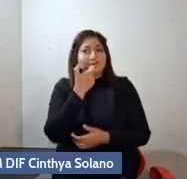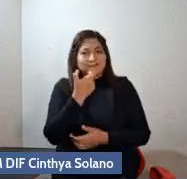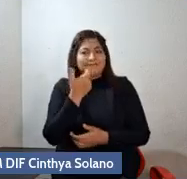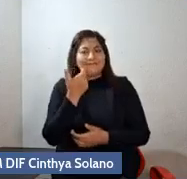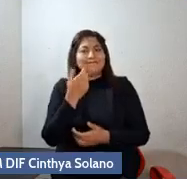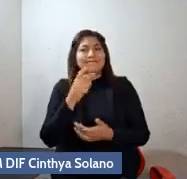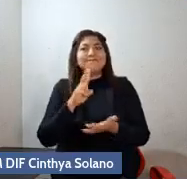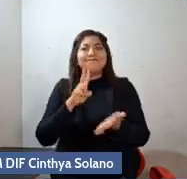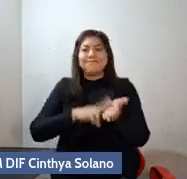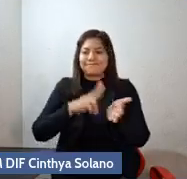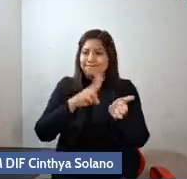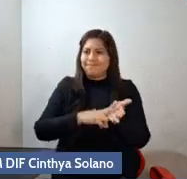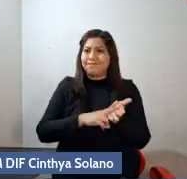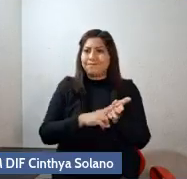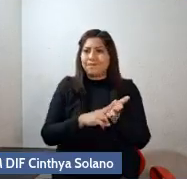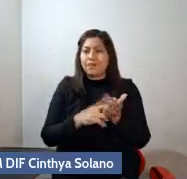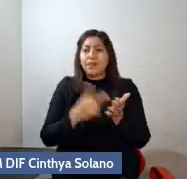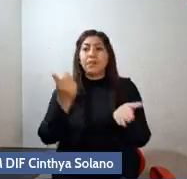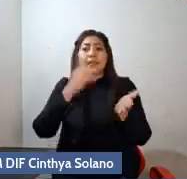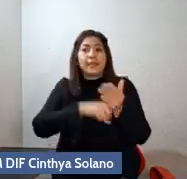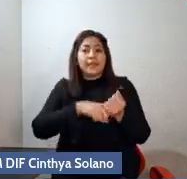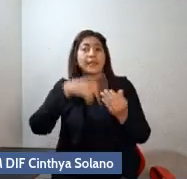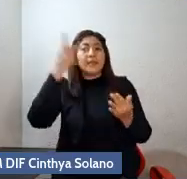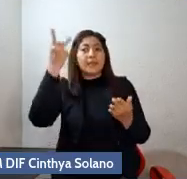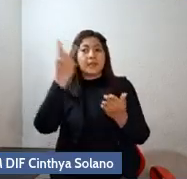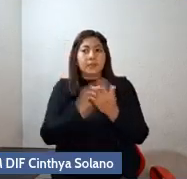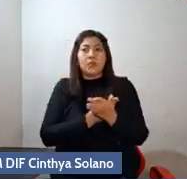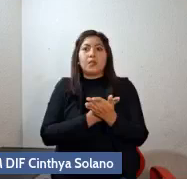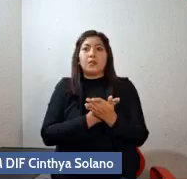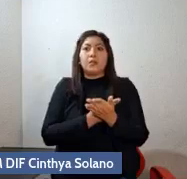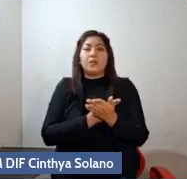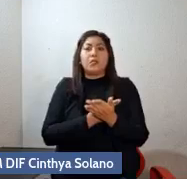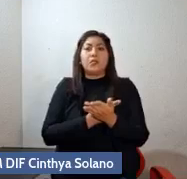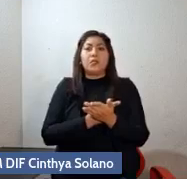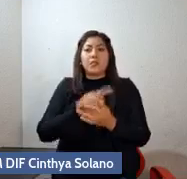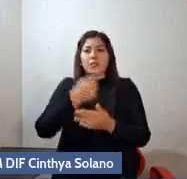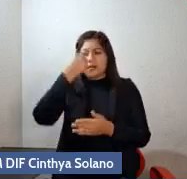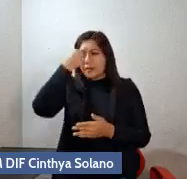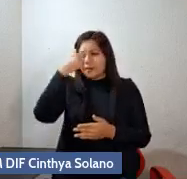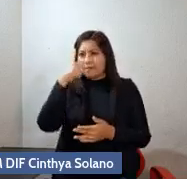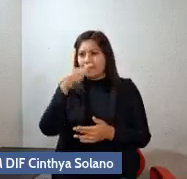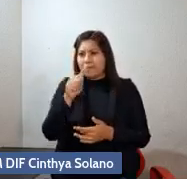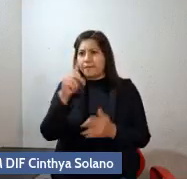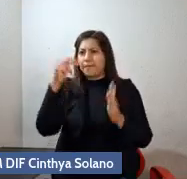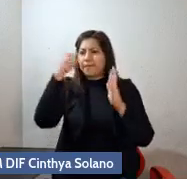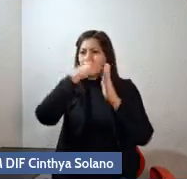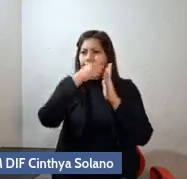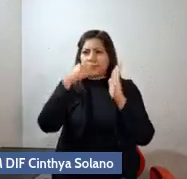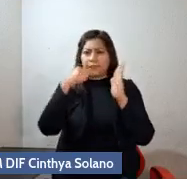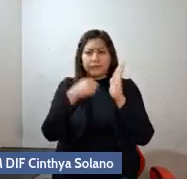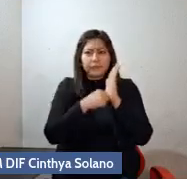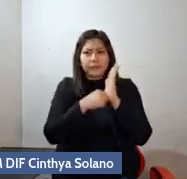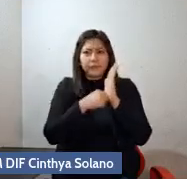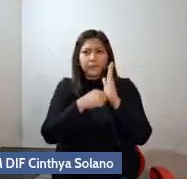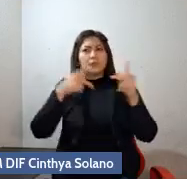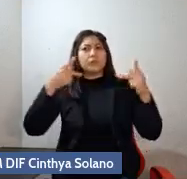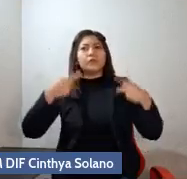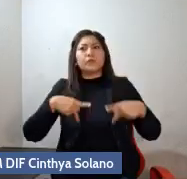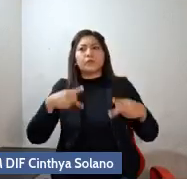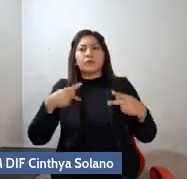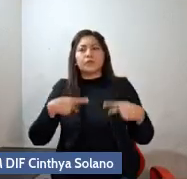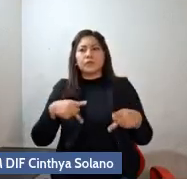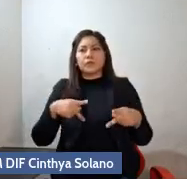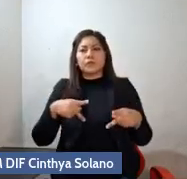dentro del programa tenemos el programa para testamento para personas, para